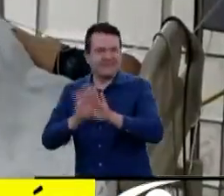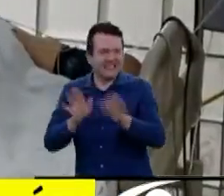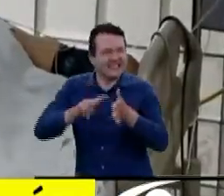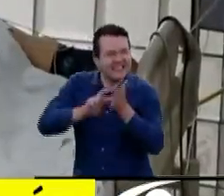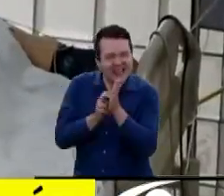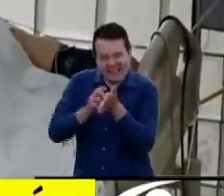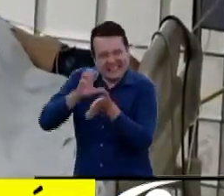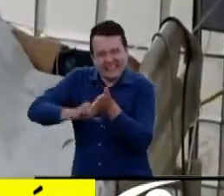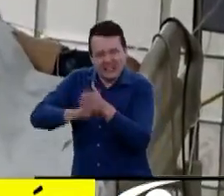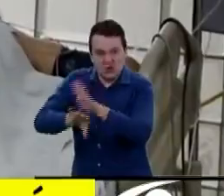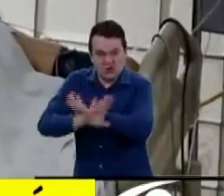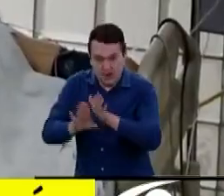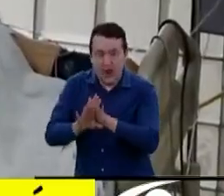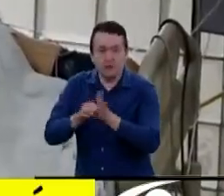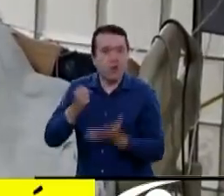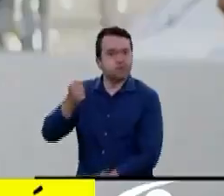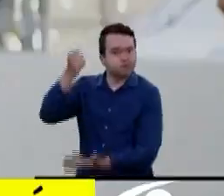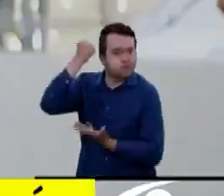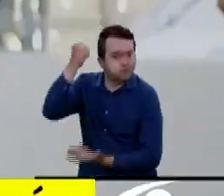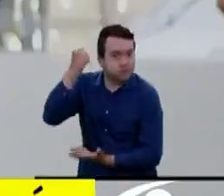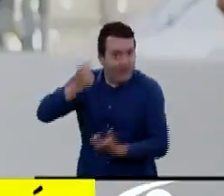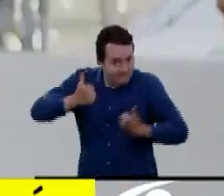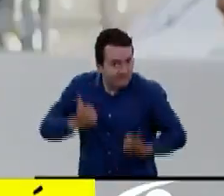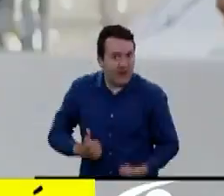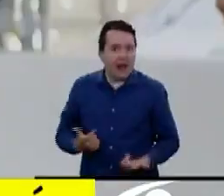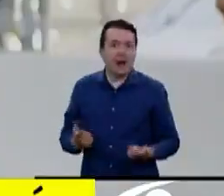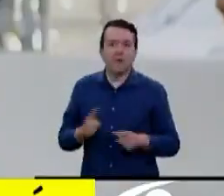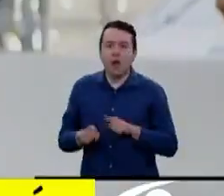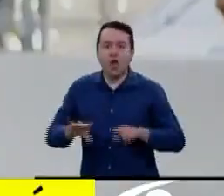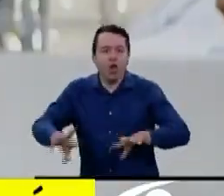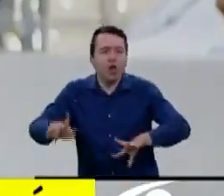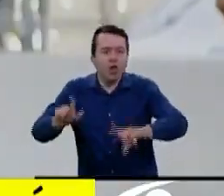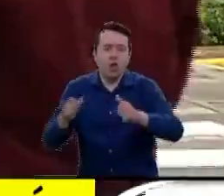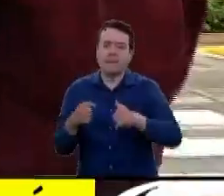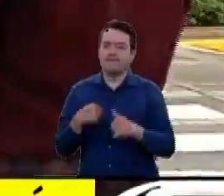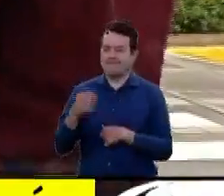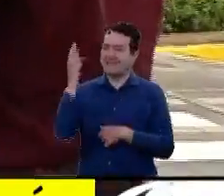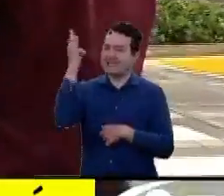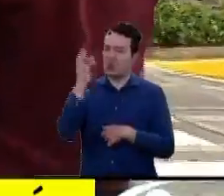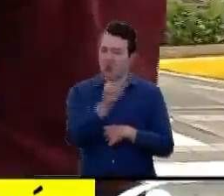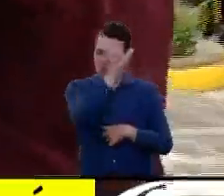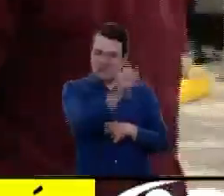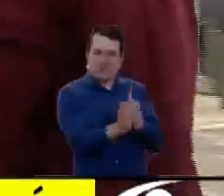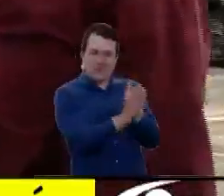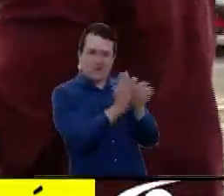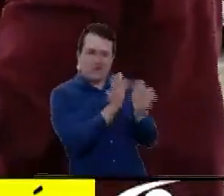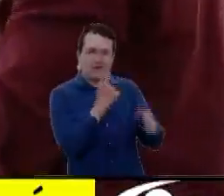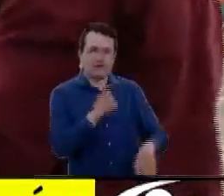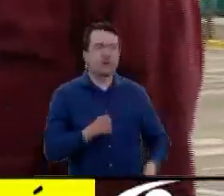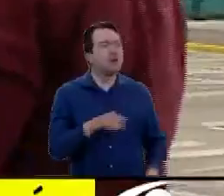corrupción, me quedo con este testimonio de un ciudadano. ¿Cuál cree usted